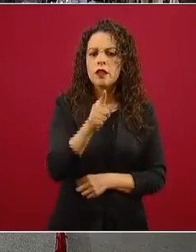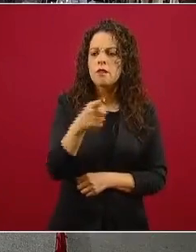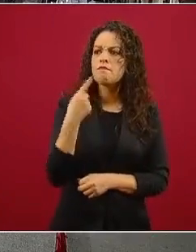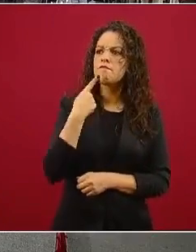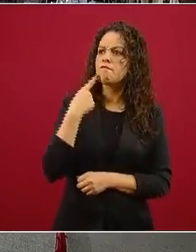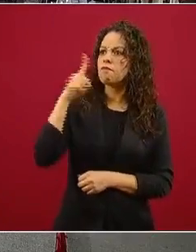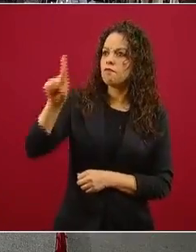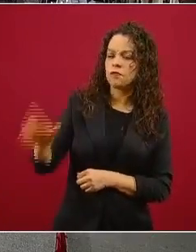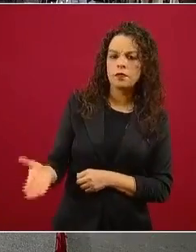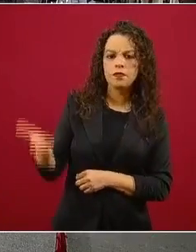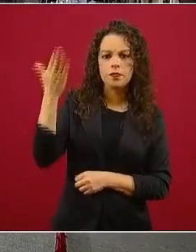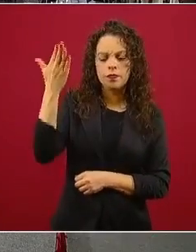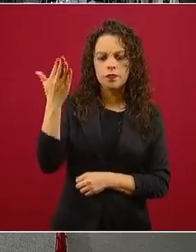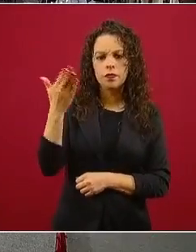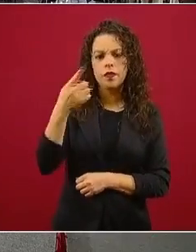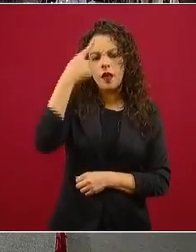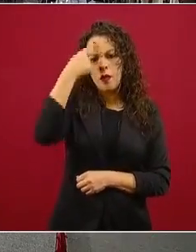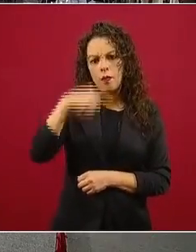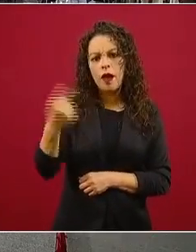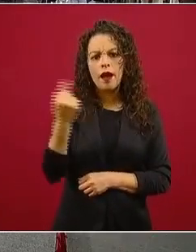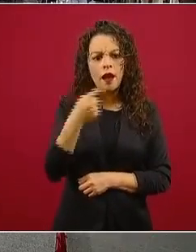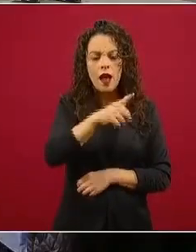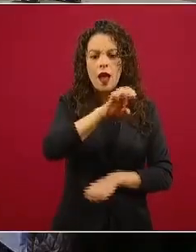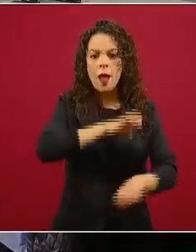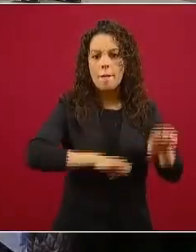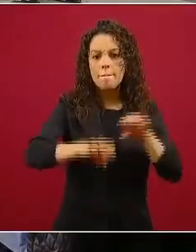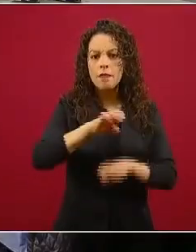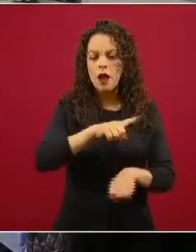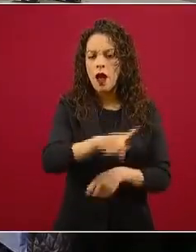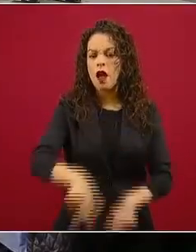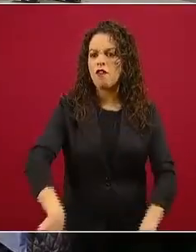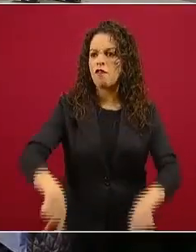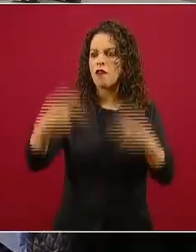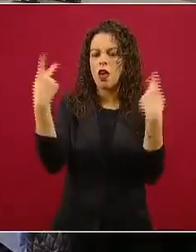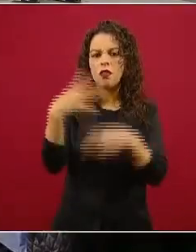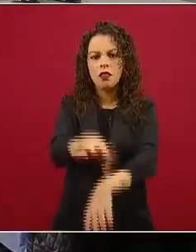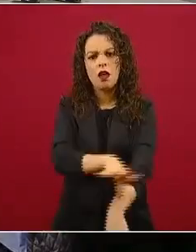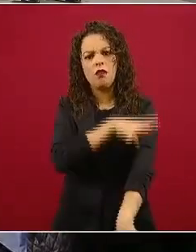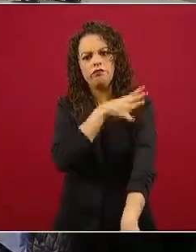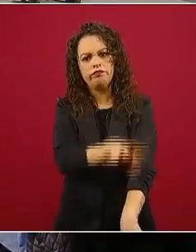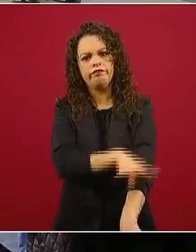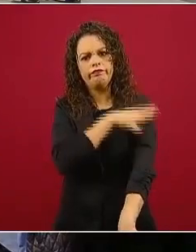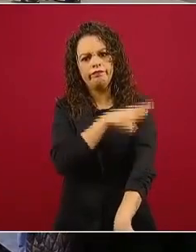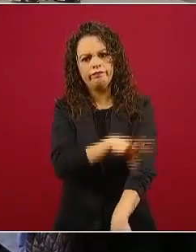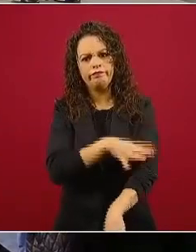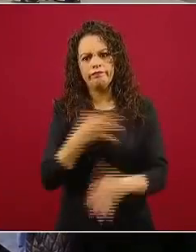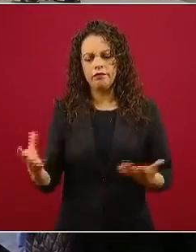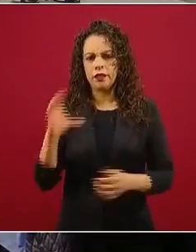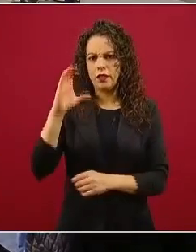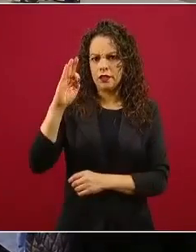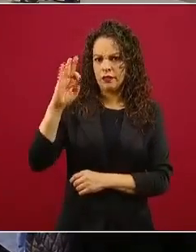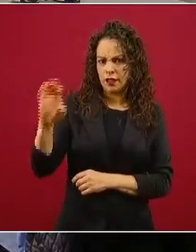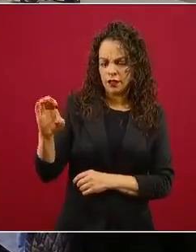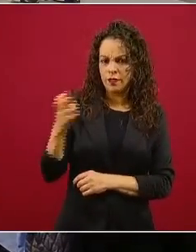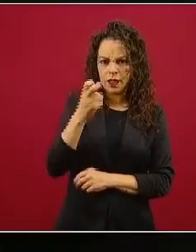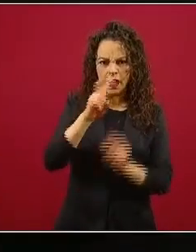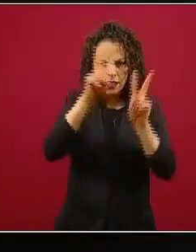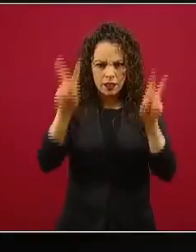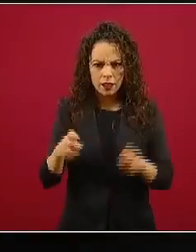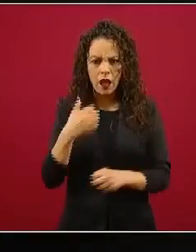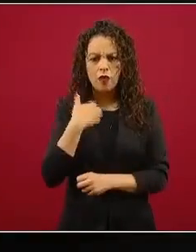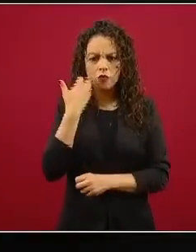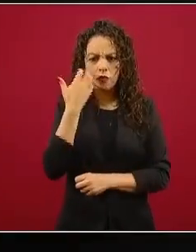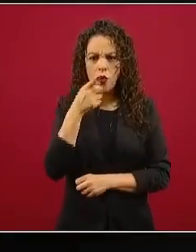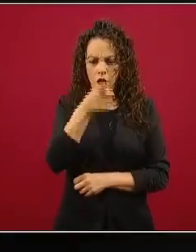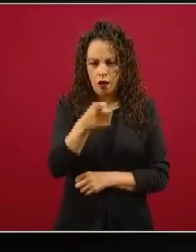de empresas que venden energía a la Comisión Federal de Electricidad. Me gustaría que abundara sobre este tema, es decir, qué empresas son